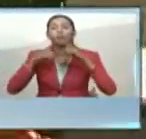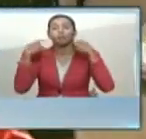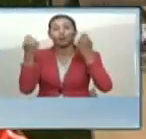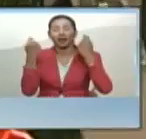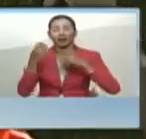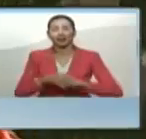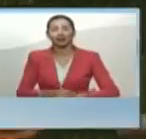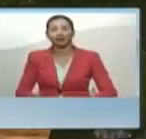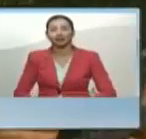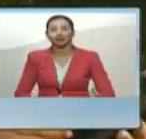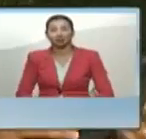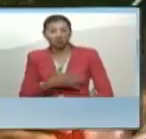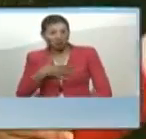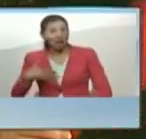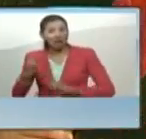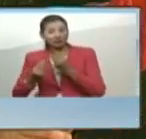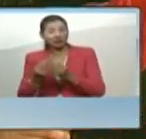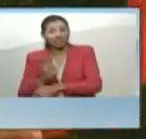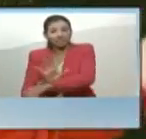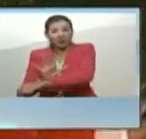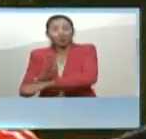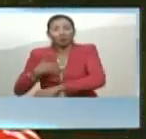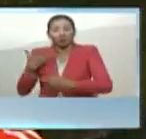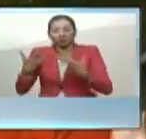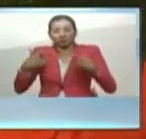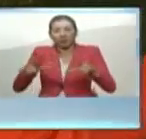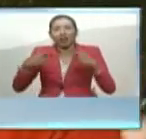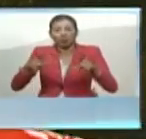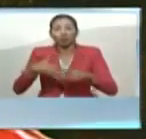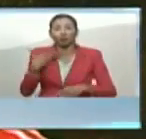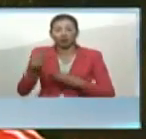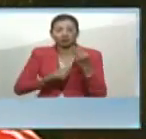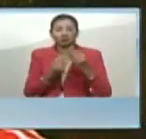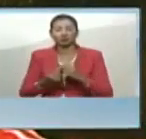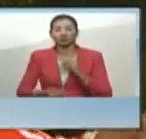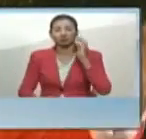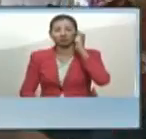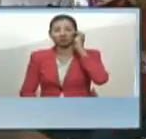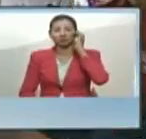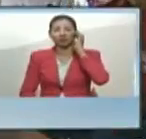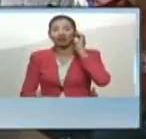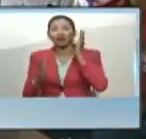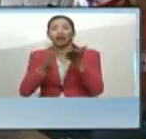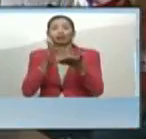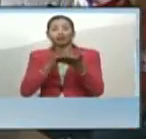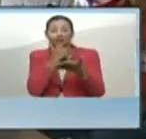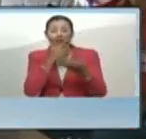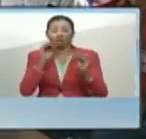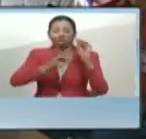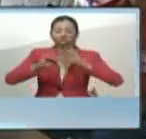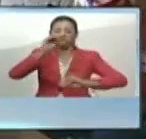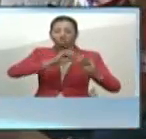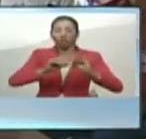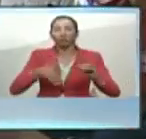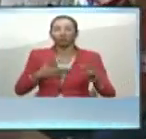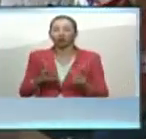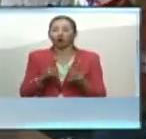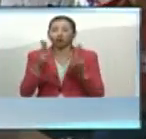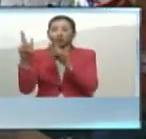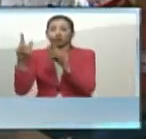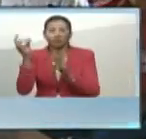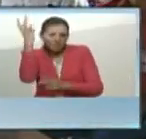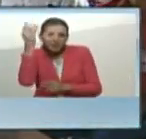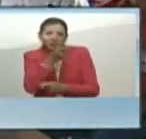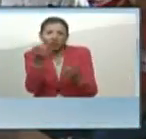ustedes quieren hacer una película, aquí lo tienen, un documental, aquí lo tienen, en su tableta, ¿ah?, en su teléfono. Inventen.